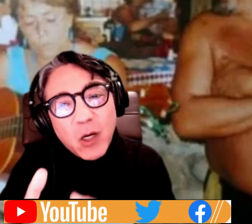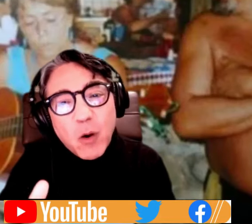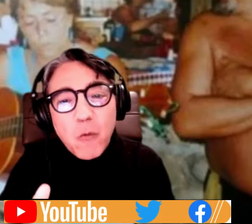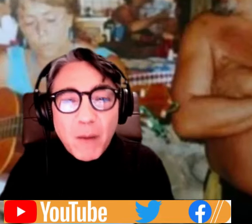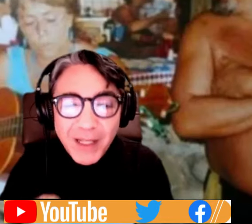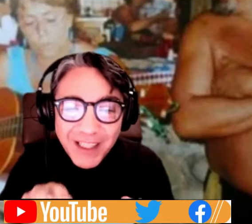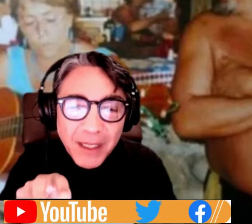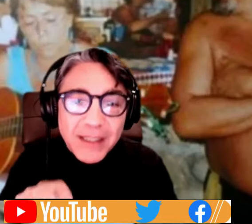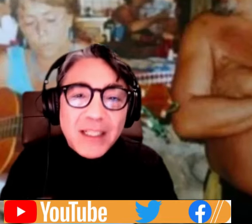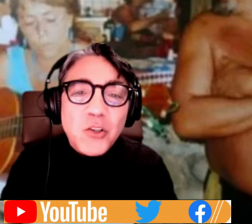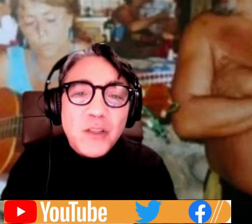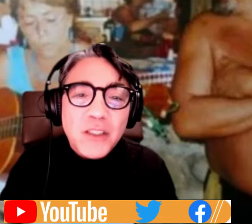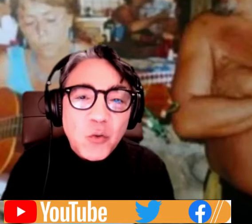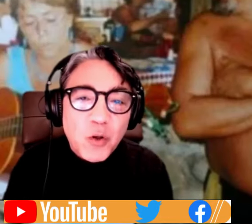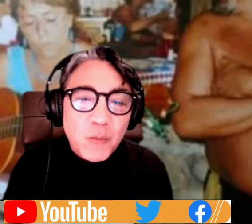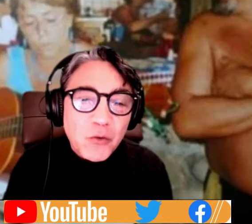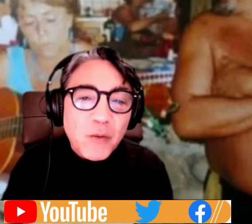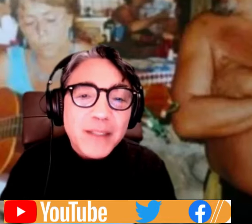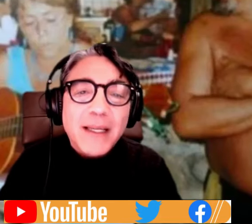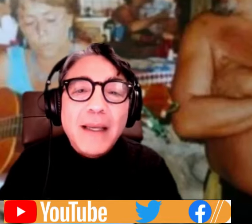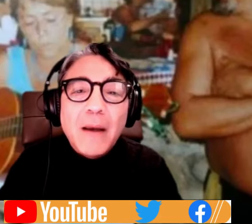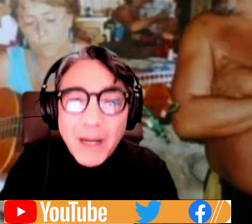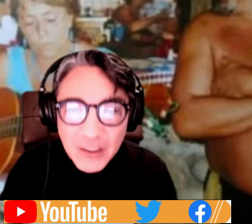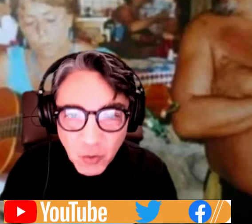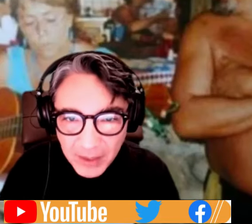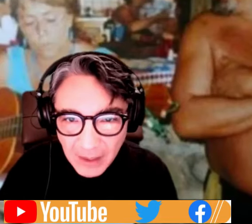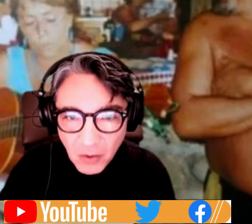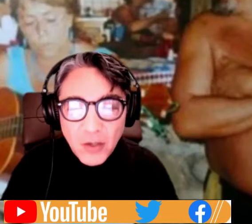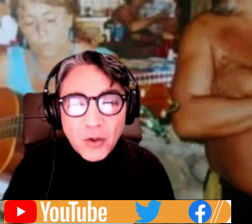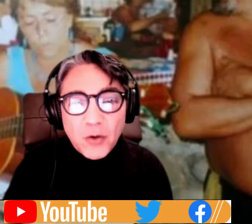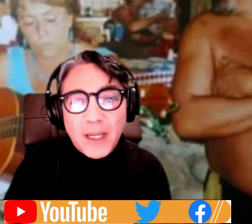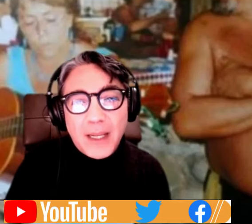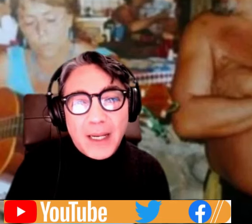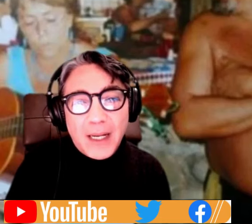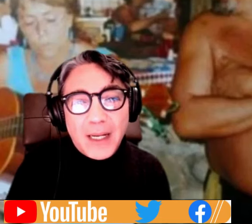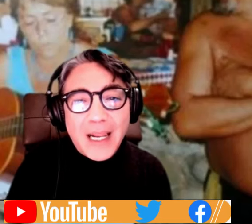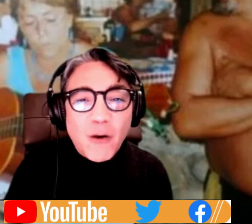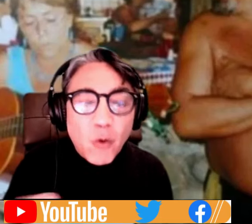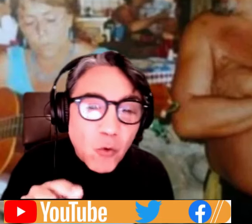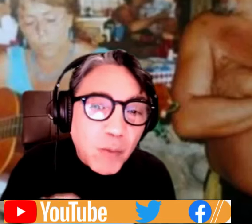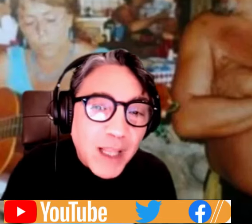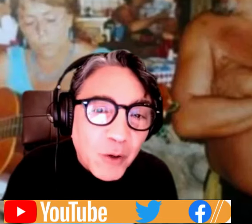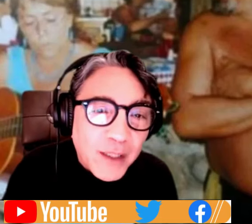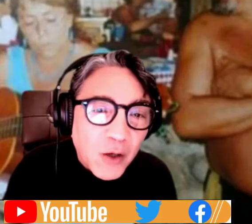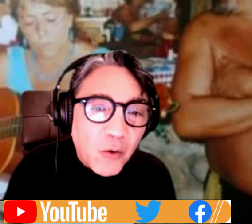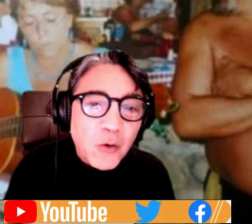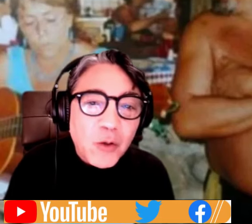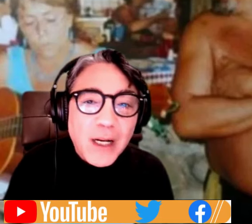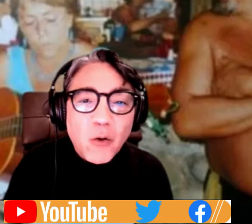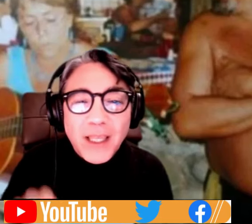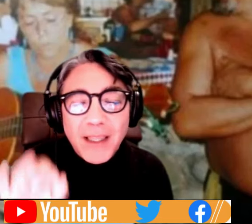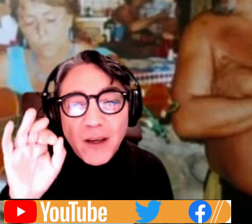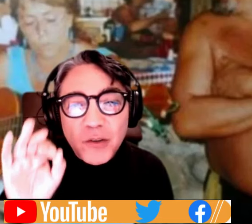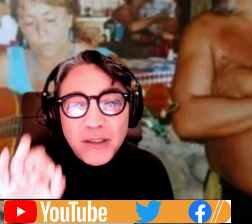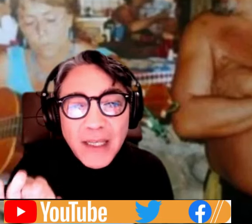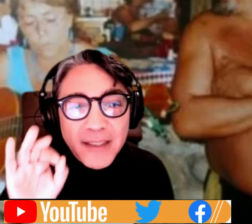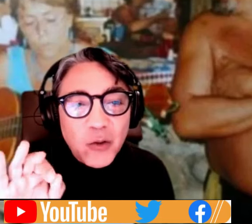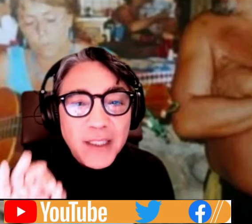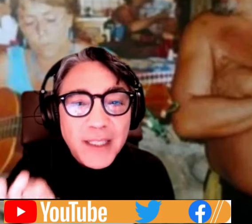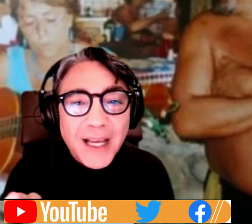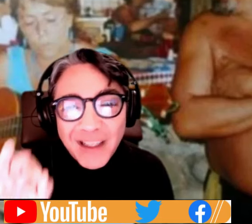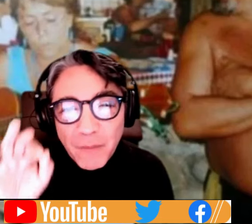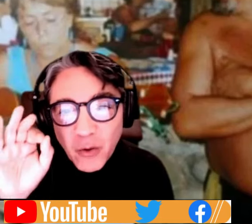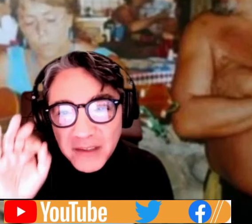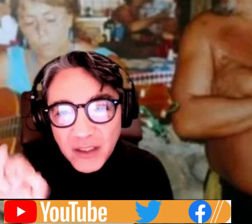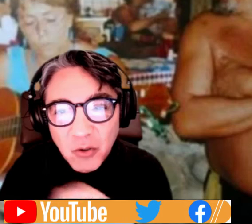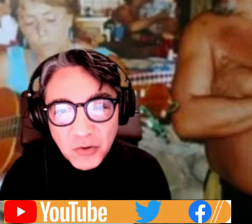la izquierda juega un papel de penetración dentro de un movimiento de masa para someterlo yo creo que la labor cumplida por este gobierno una labor que debe